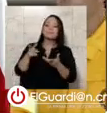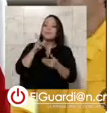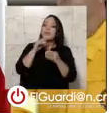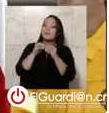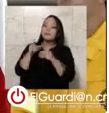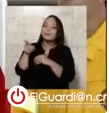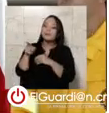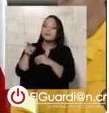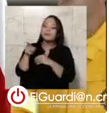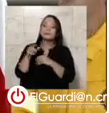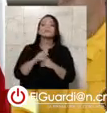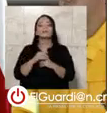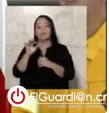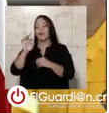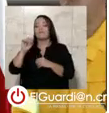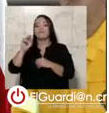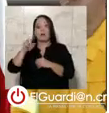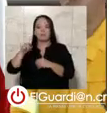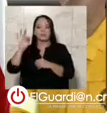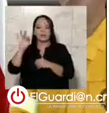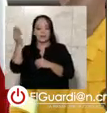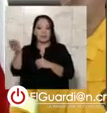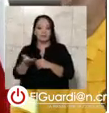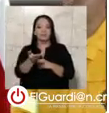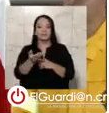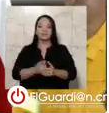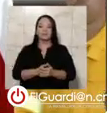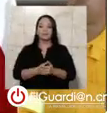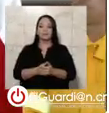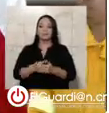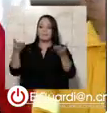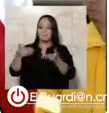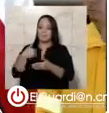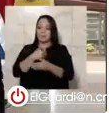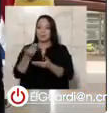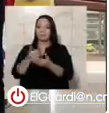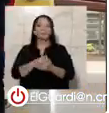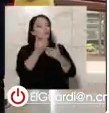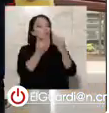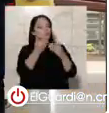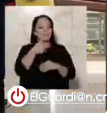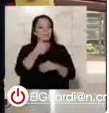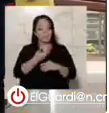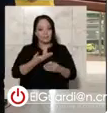que... Don Franz, señor presidente. Don Franz Tattenbach, adelante. Bienvenido, ministro. Muchas gracias, señor